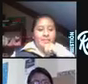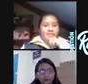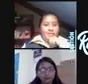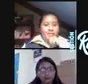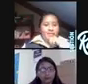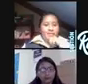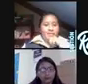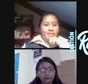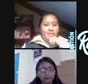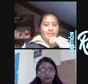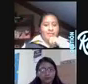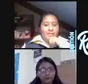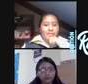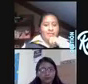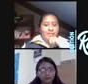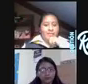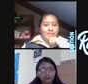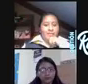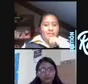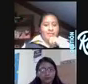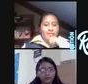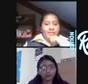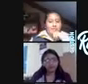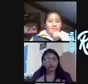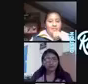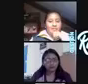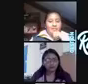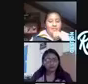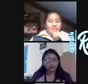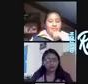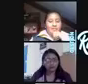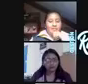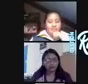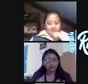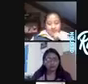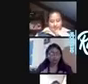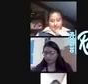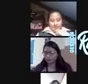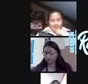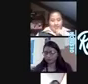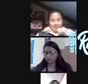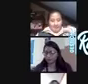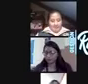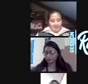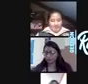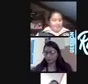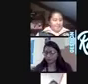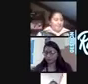Y vamos a ir respondiendo todas las inquietudes que nos hicieron llegar a través